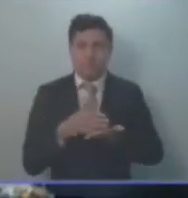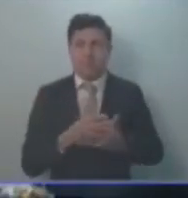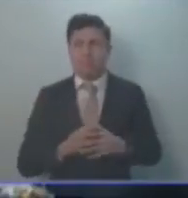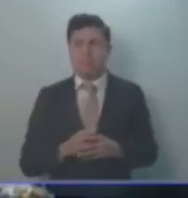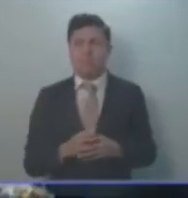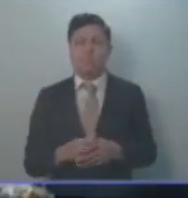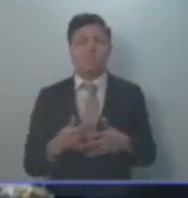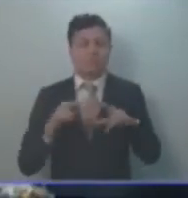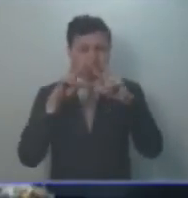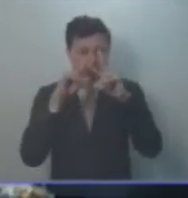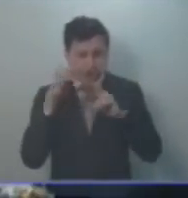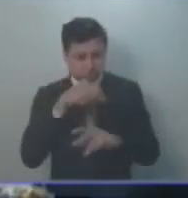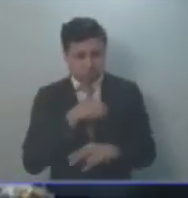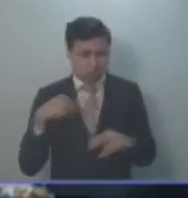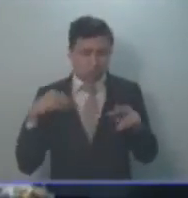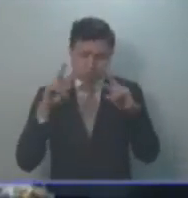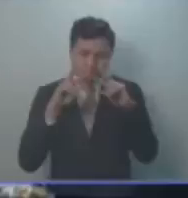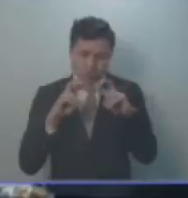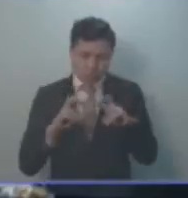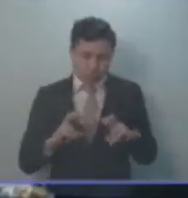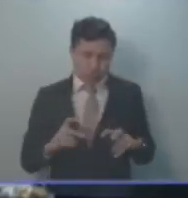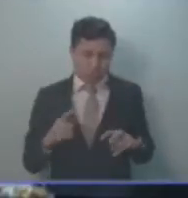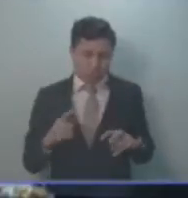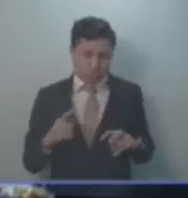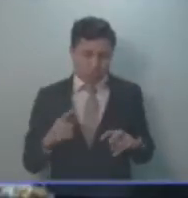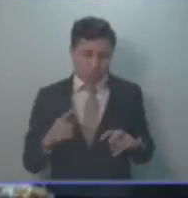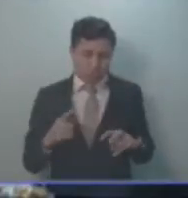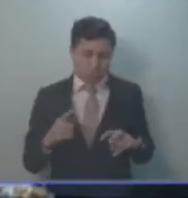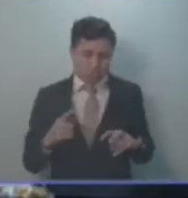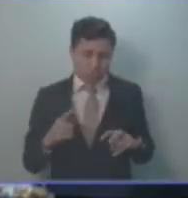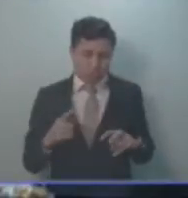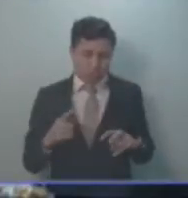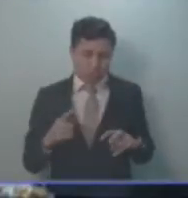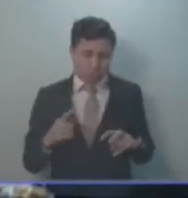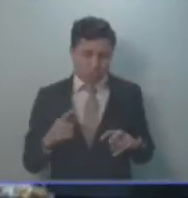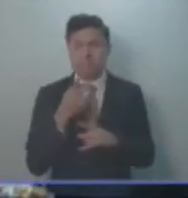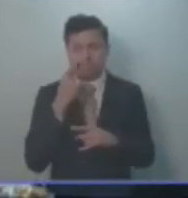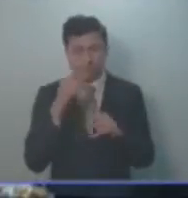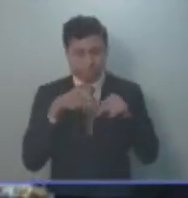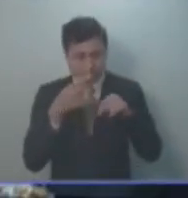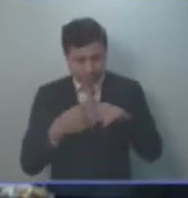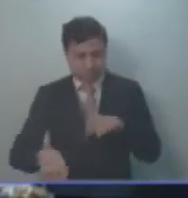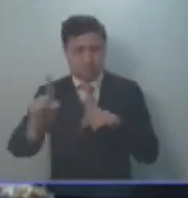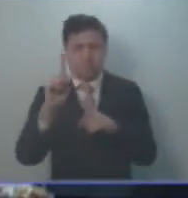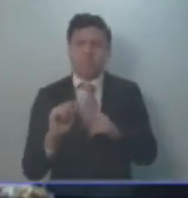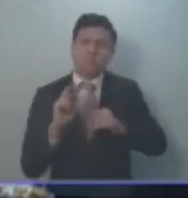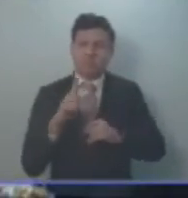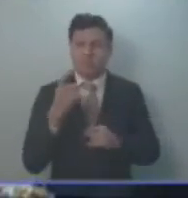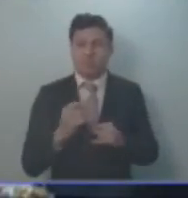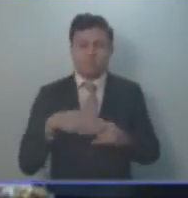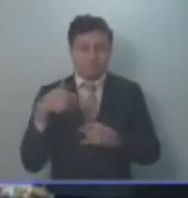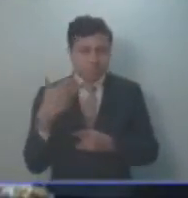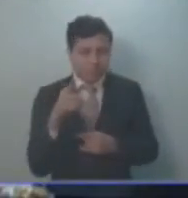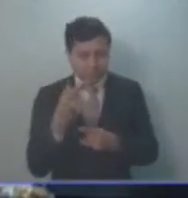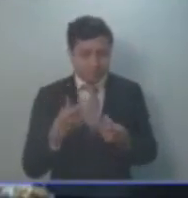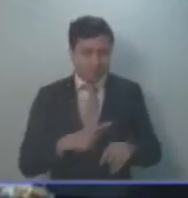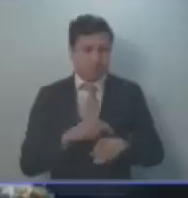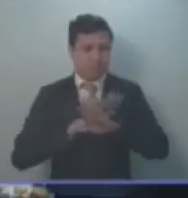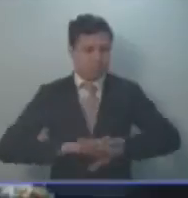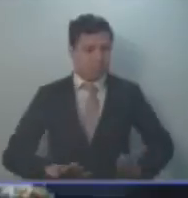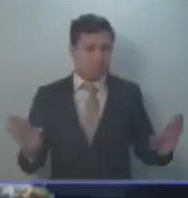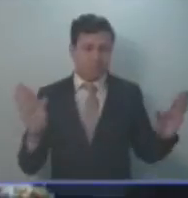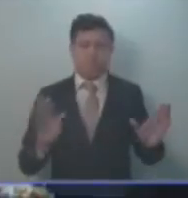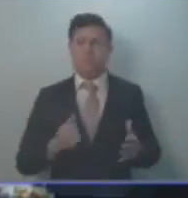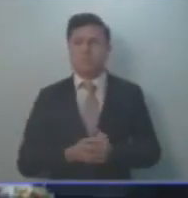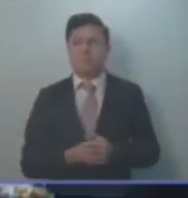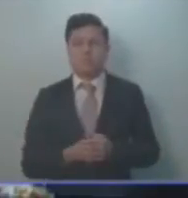el diagnóstico médico correspondiente y se extenderá 3 meses después de haberse